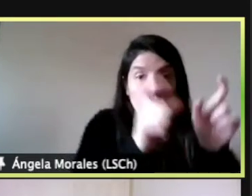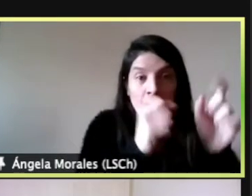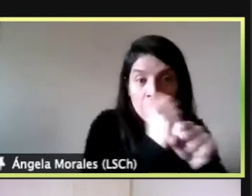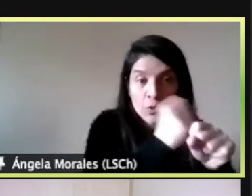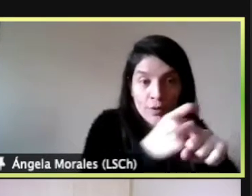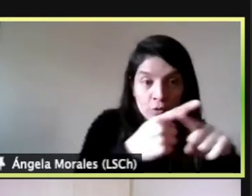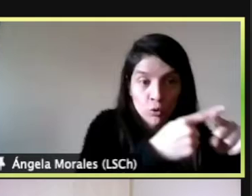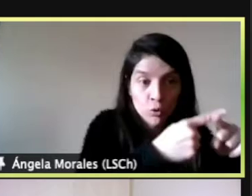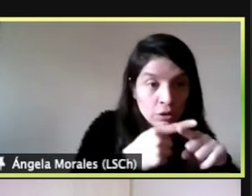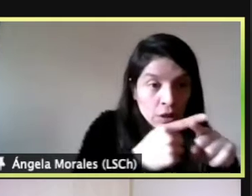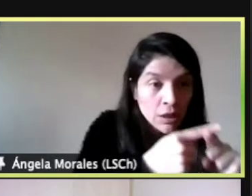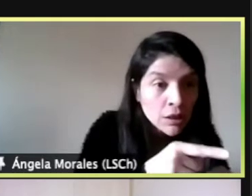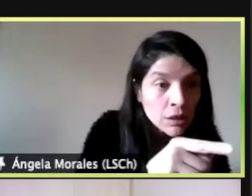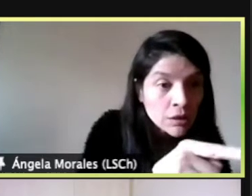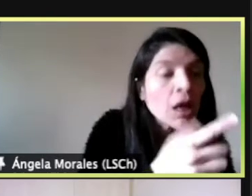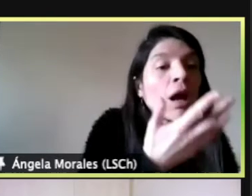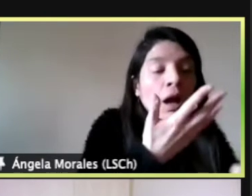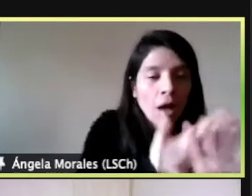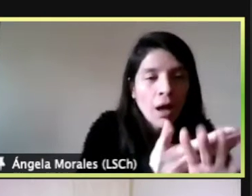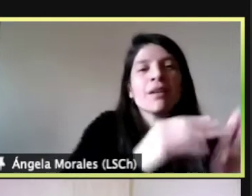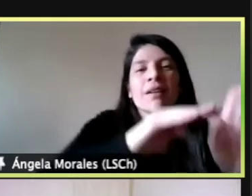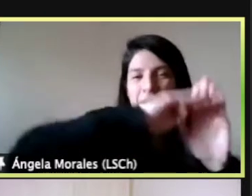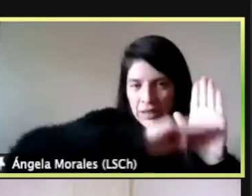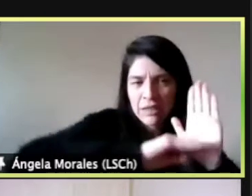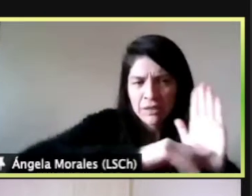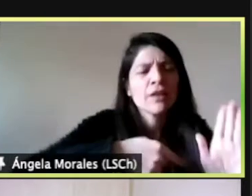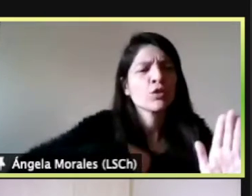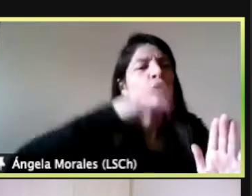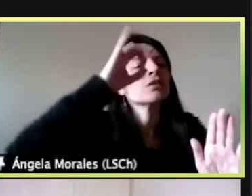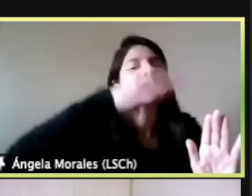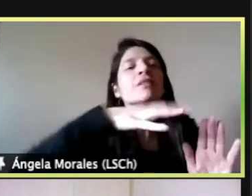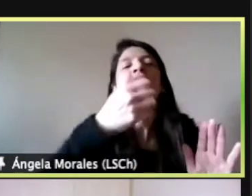Yo sé que estos son los valores que estoy buscando, solamente esos.